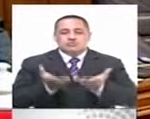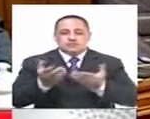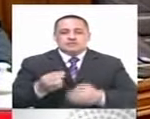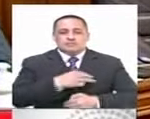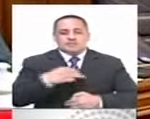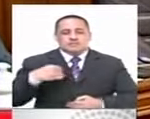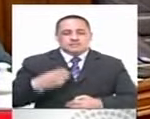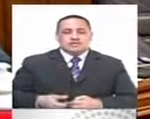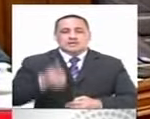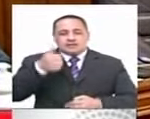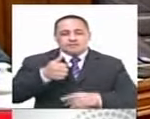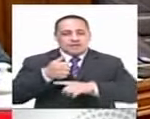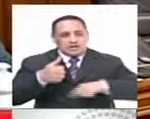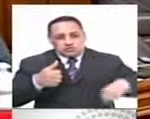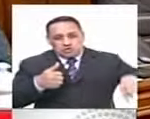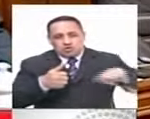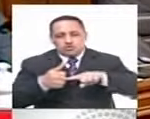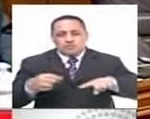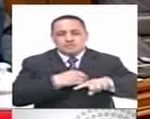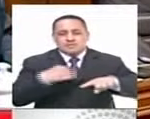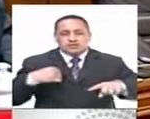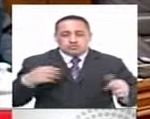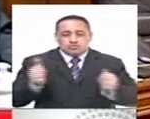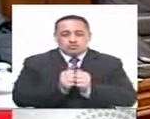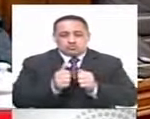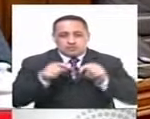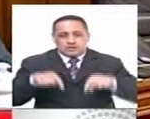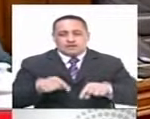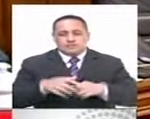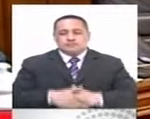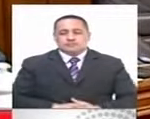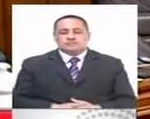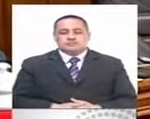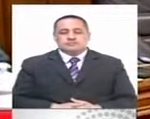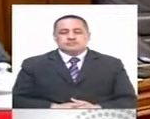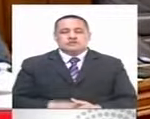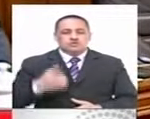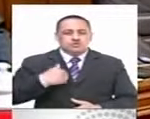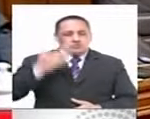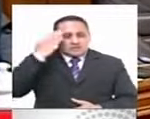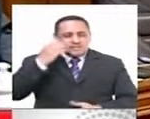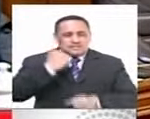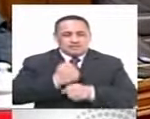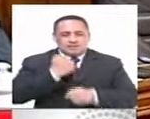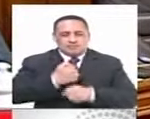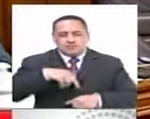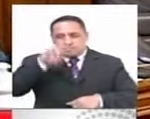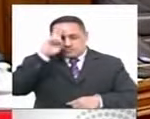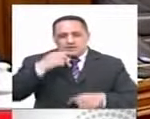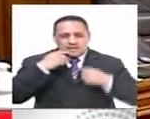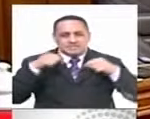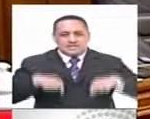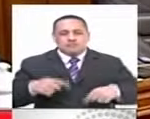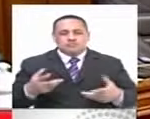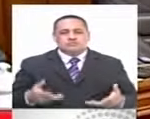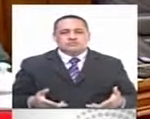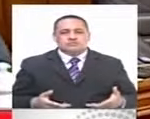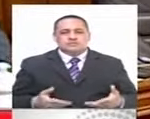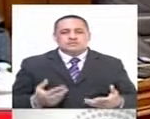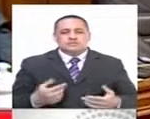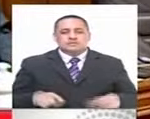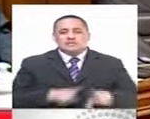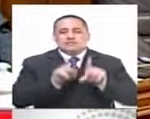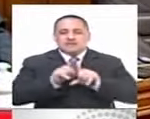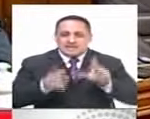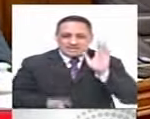Premier, a todos los ministros presentes aquí en esta sala. Si hay que trabajar por el país, aquí estamos. Si hay que